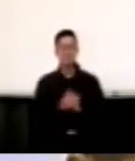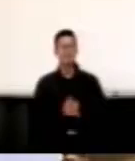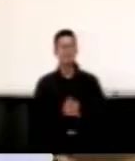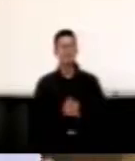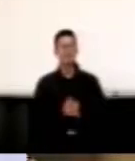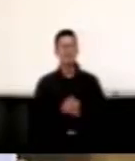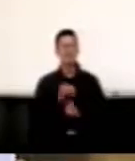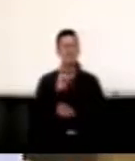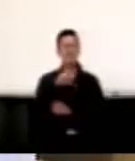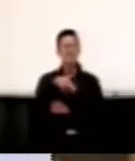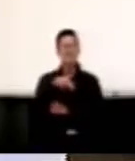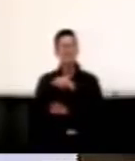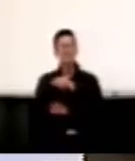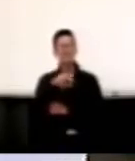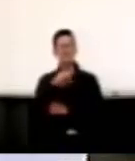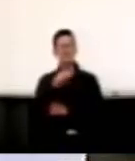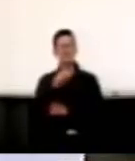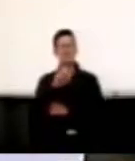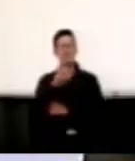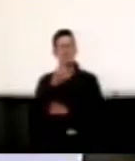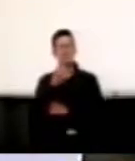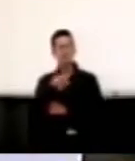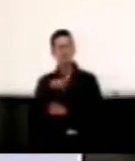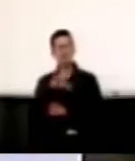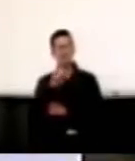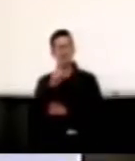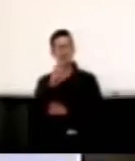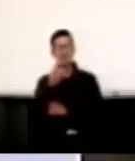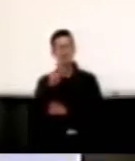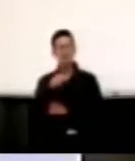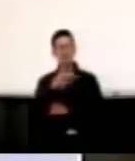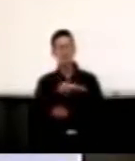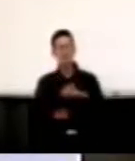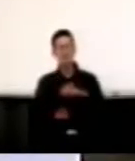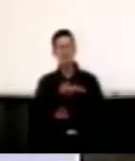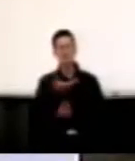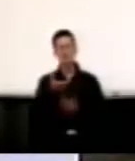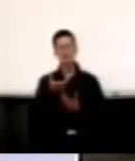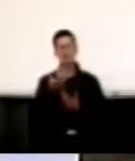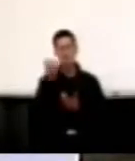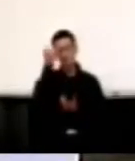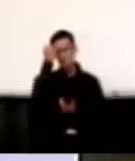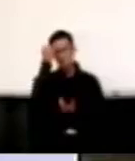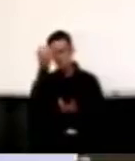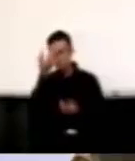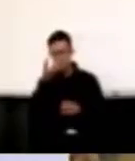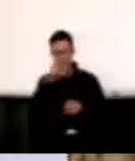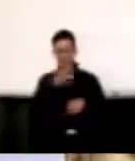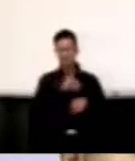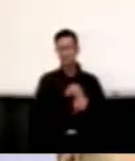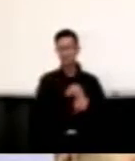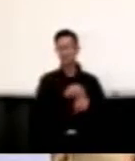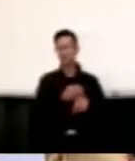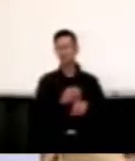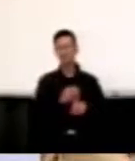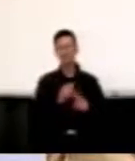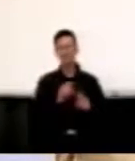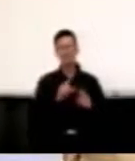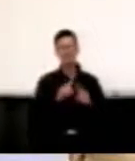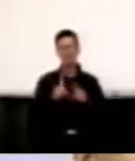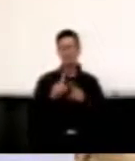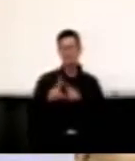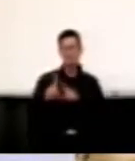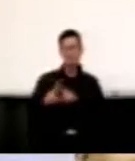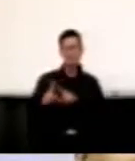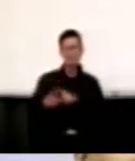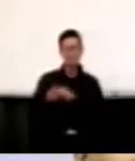de partidos, la volatilidad, la ideología partidaria, etcétera, etcétera, etcétera. Por ello, es